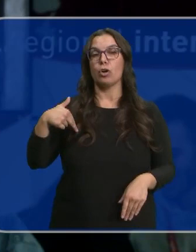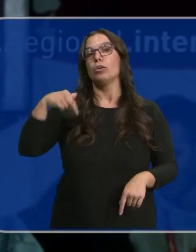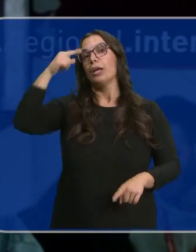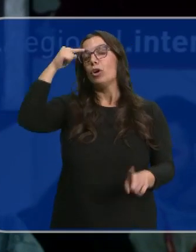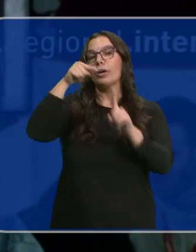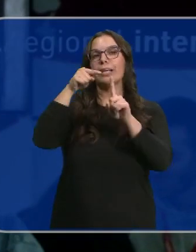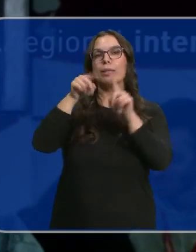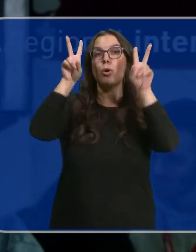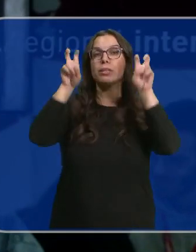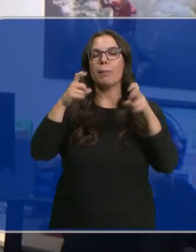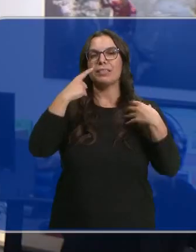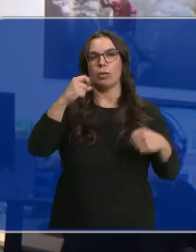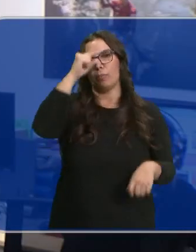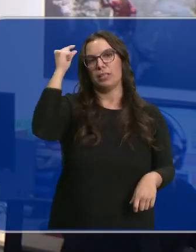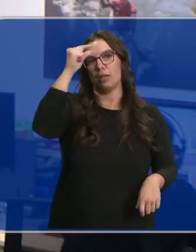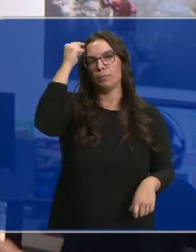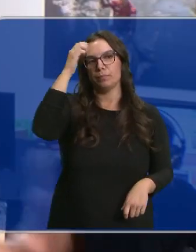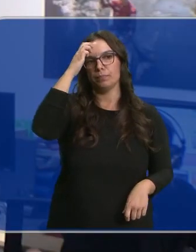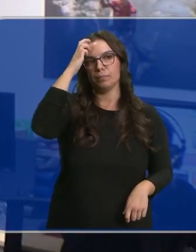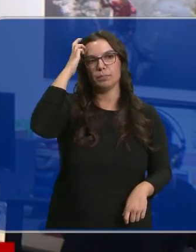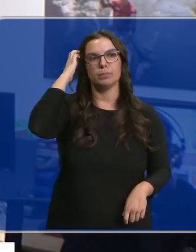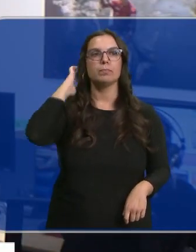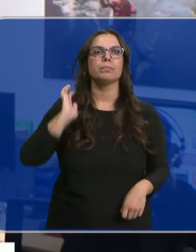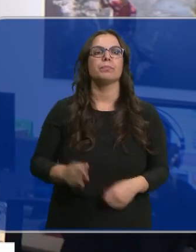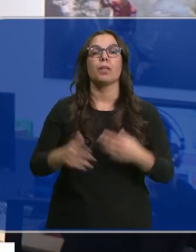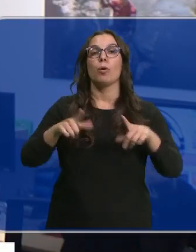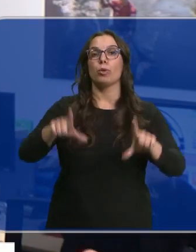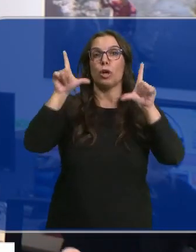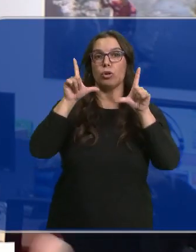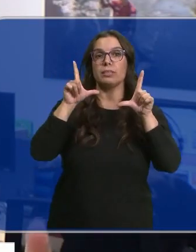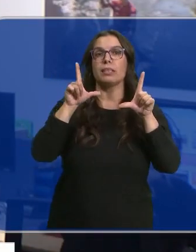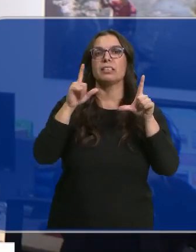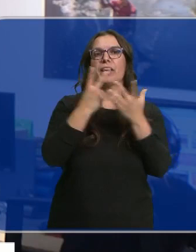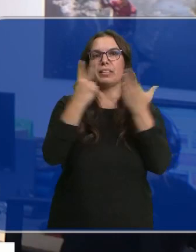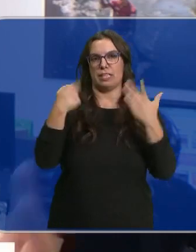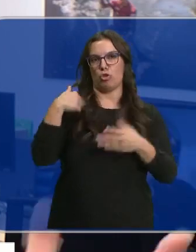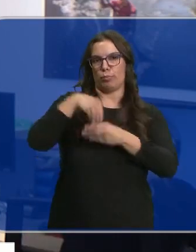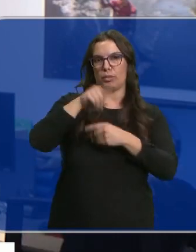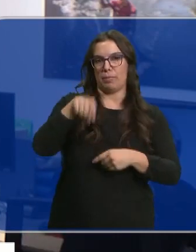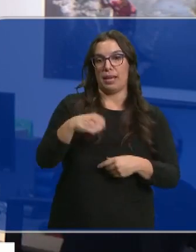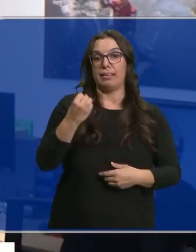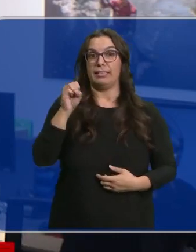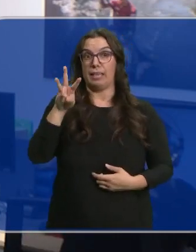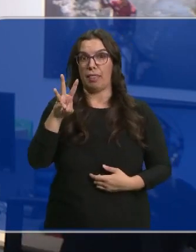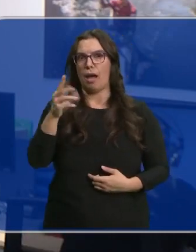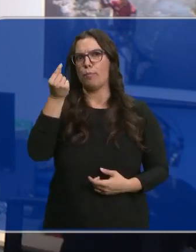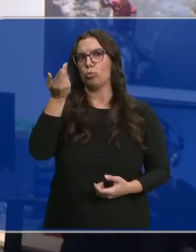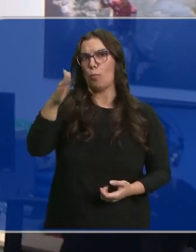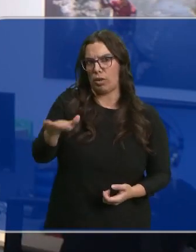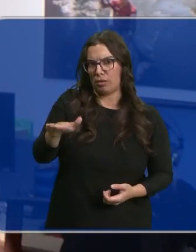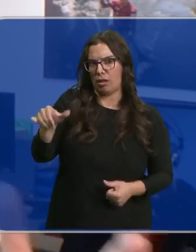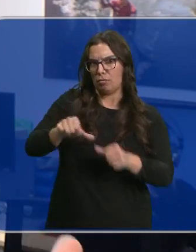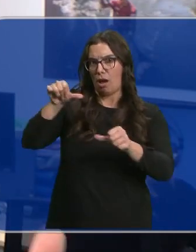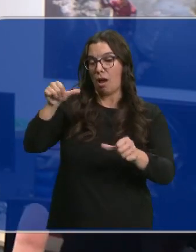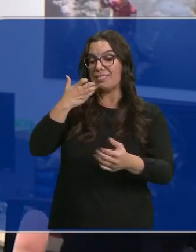como trasfondo. De los 17 protagonistas que somos, conmigo incluido, 13 hemos estado al borde de la muerte, ¿no?